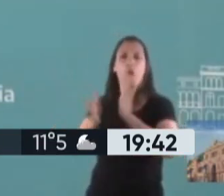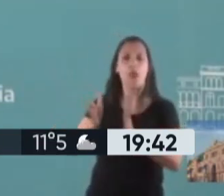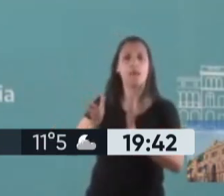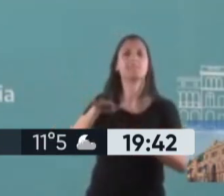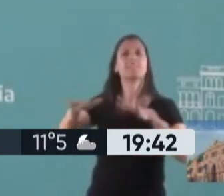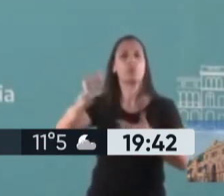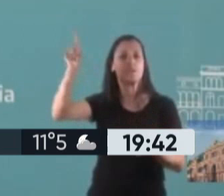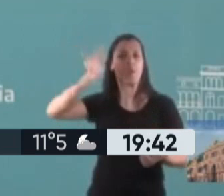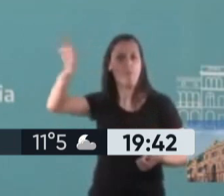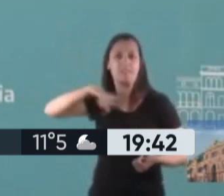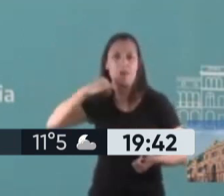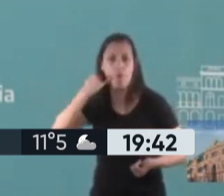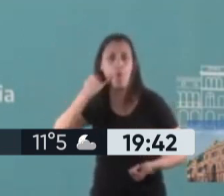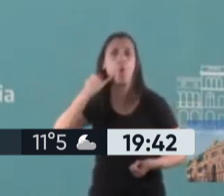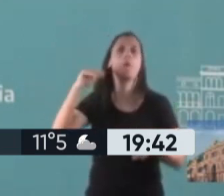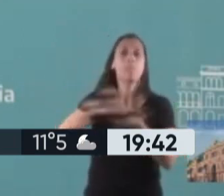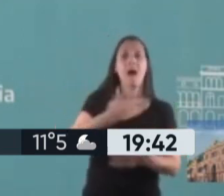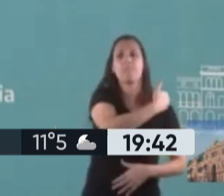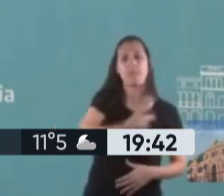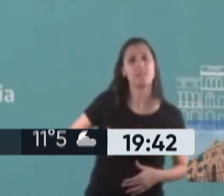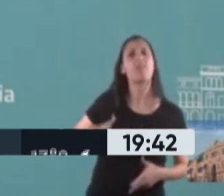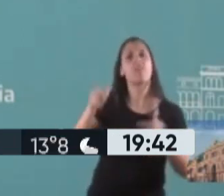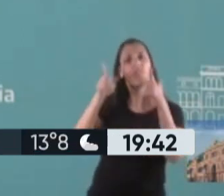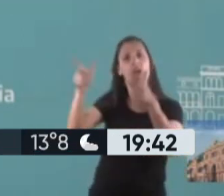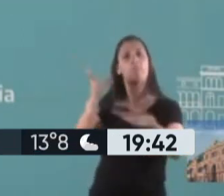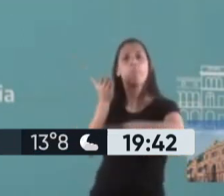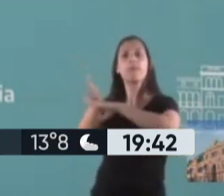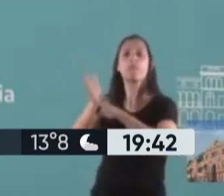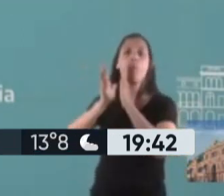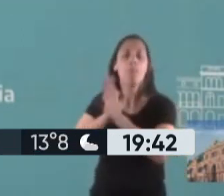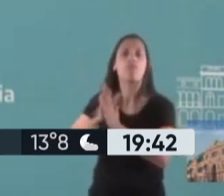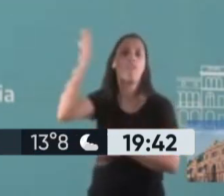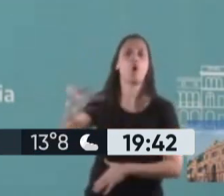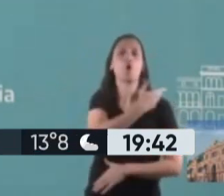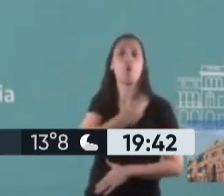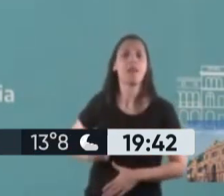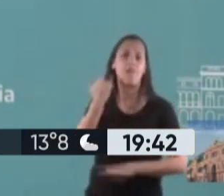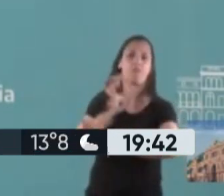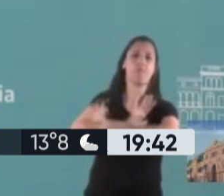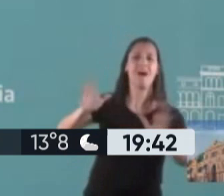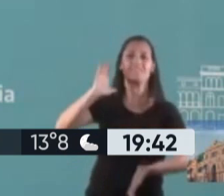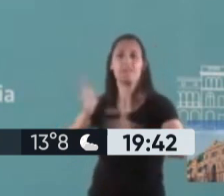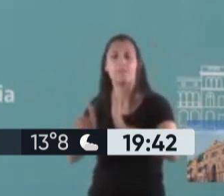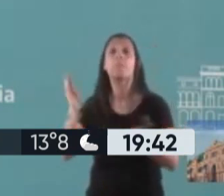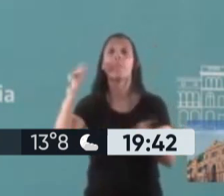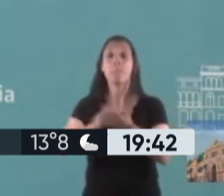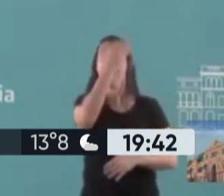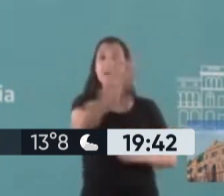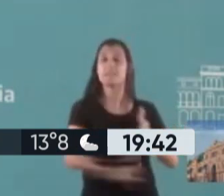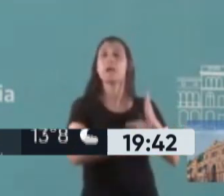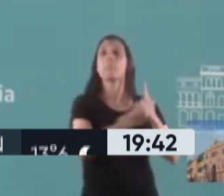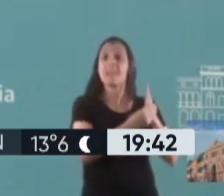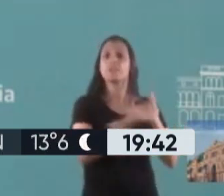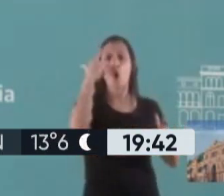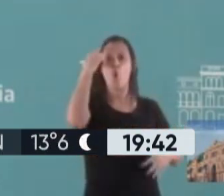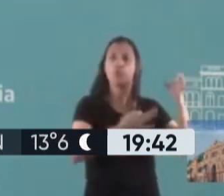expresado exigiéndole al gobernador Morales que cese con la represión y al ministro de Justicia que se presente para